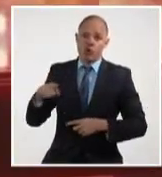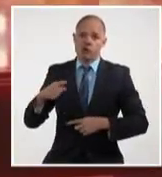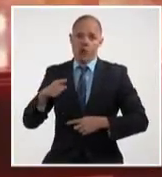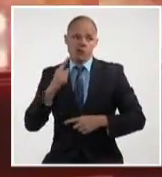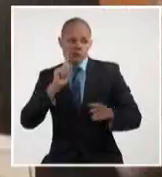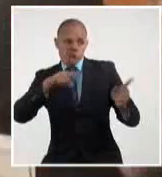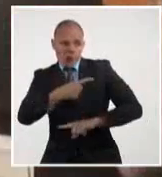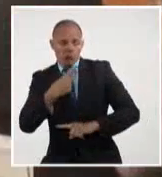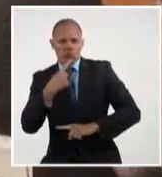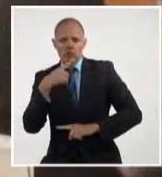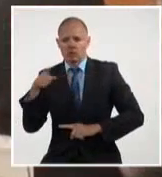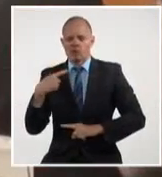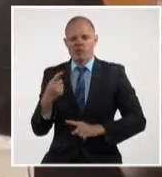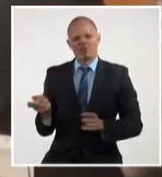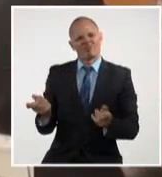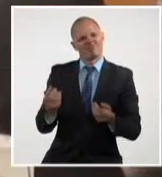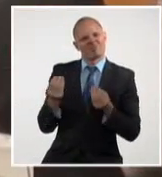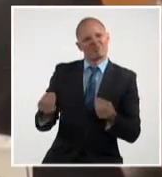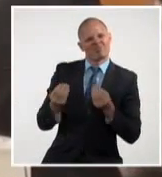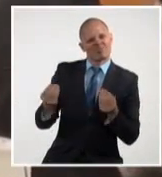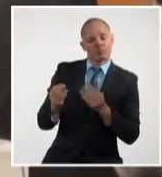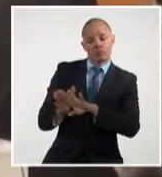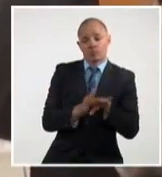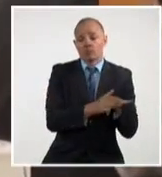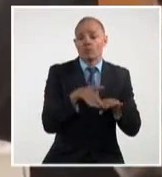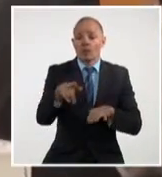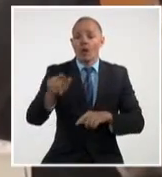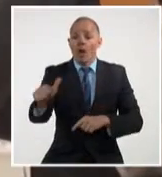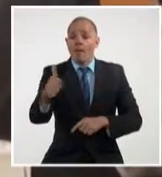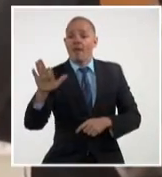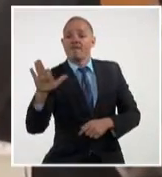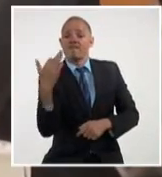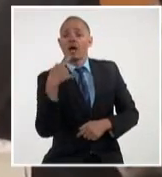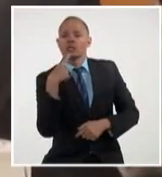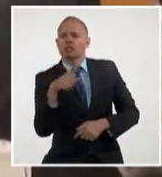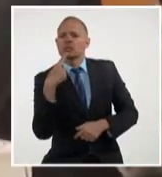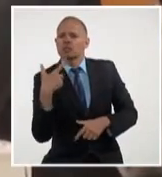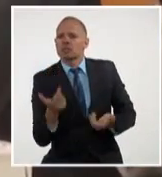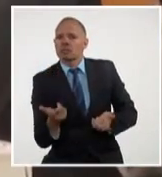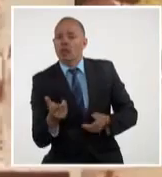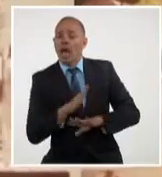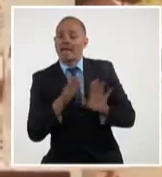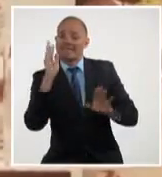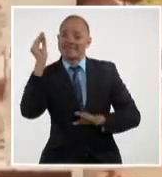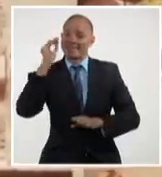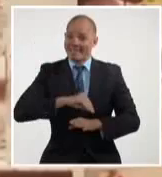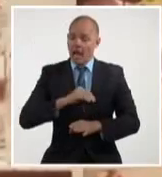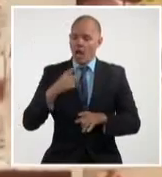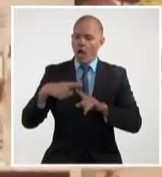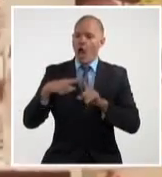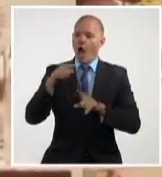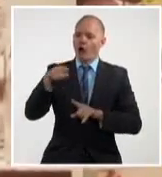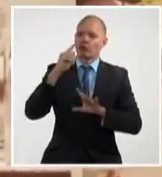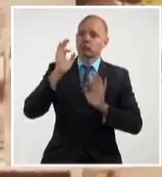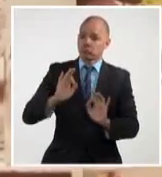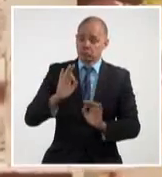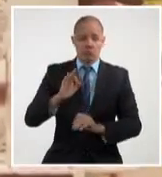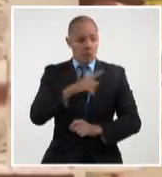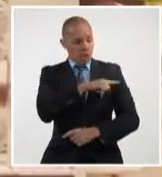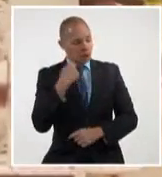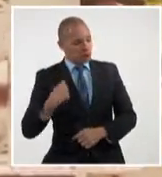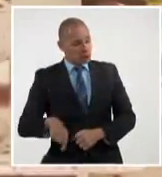el presidente francés Emmanuel Macron cuando propuso la mediación del gigante asiático con el otro gigante, el eslavo, para lograr el fin de